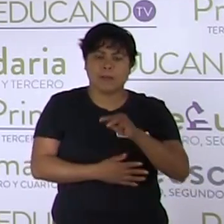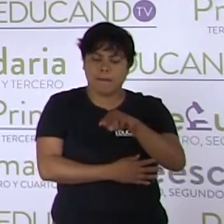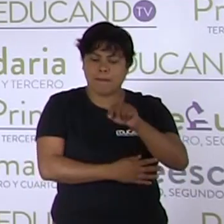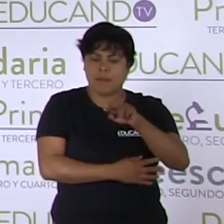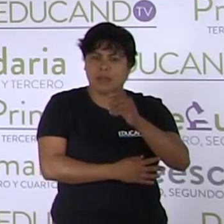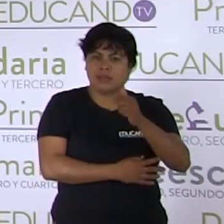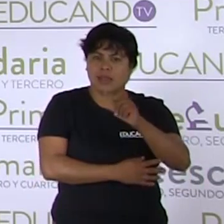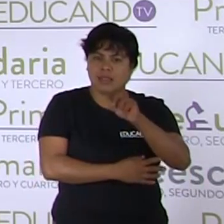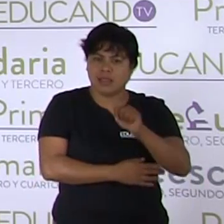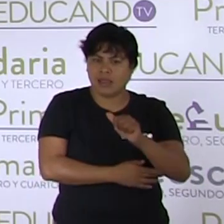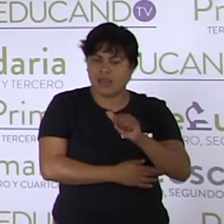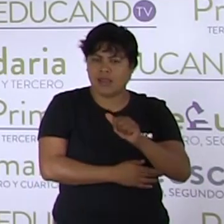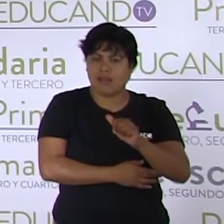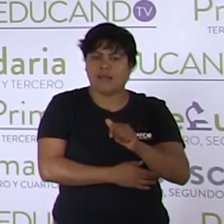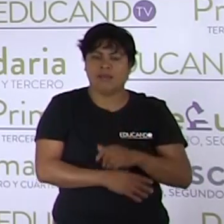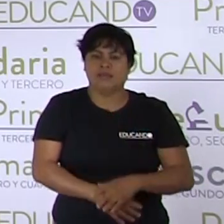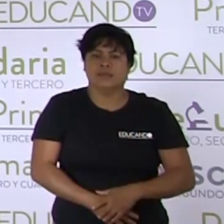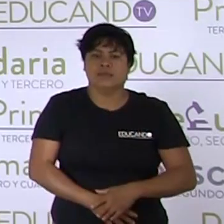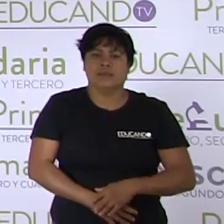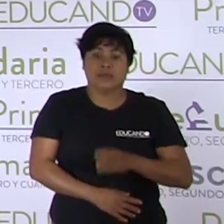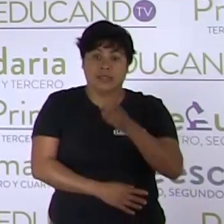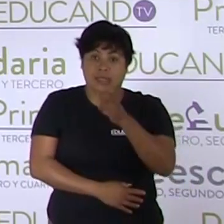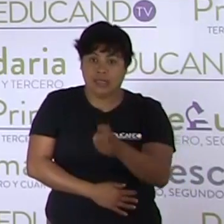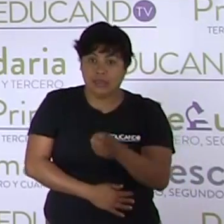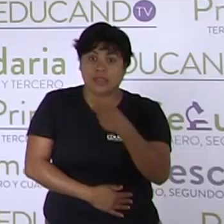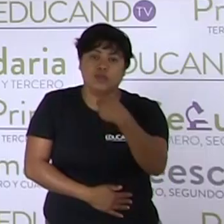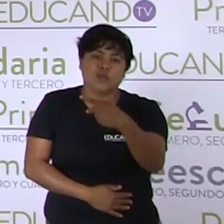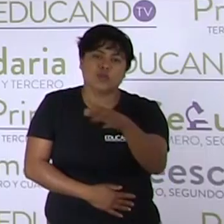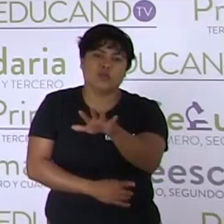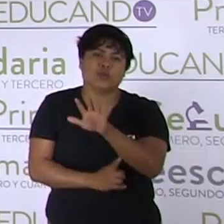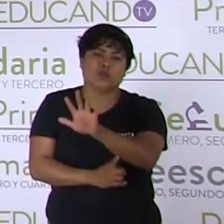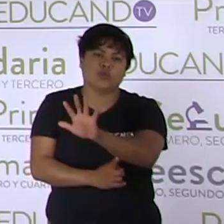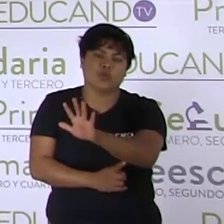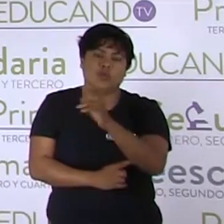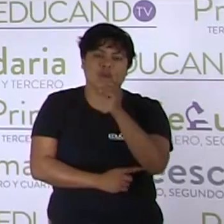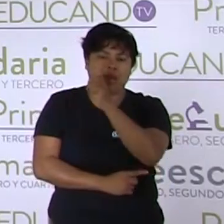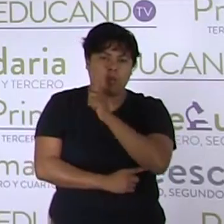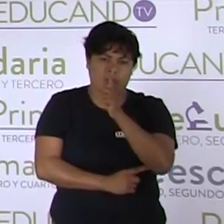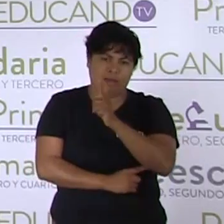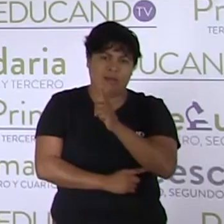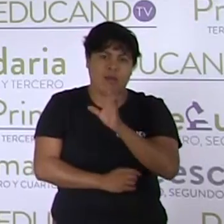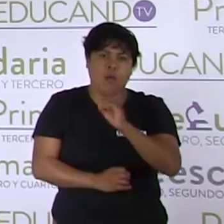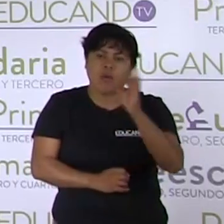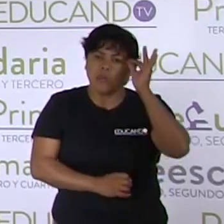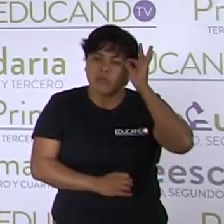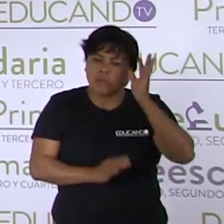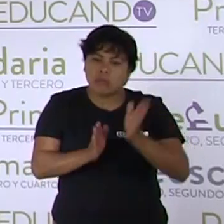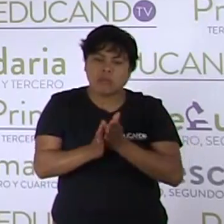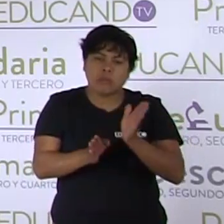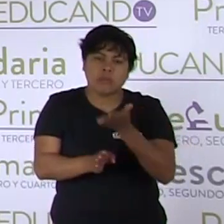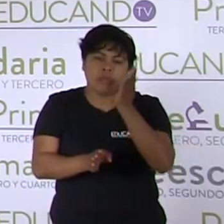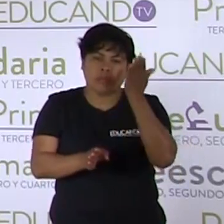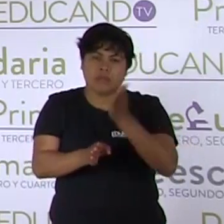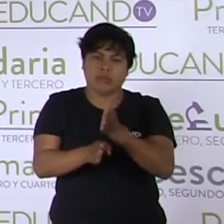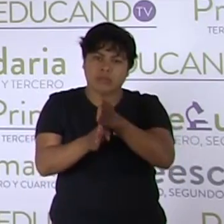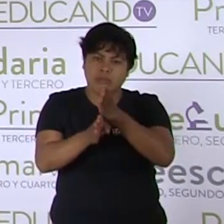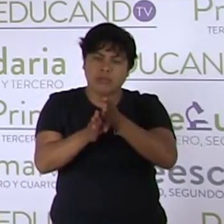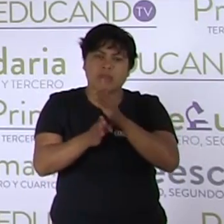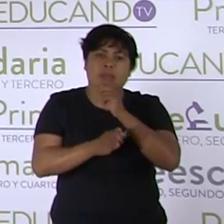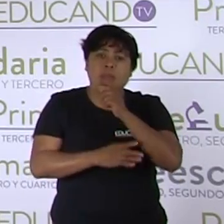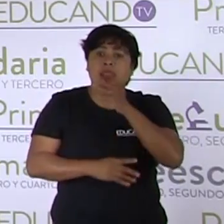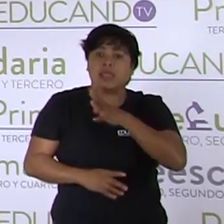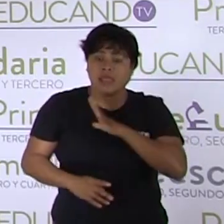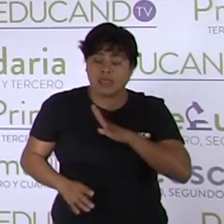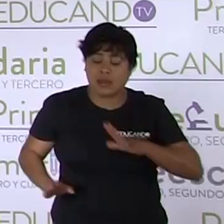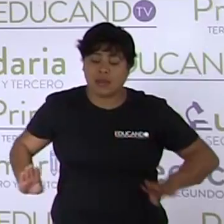marchantita, si es que lo has escuchado, es parte de su lenguaje, o bien el albañil también tiene una característica del